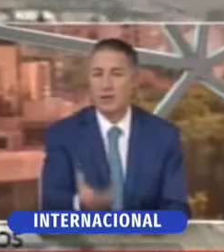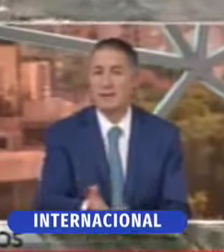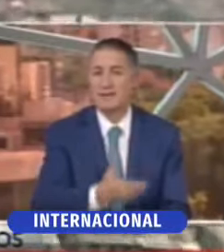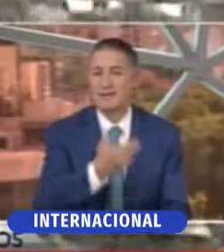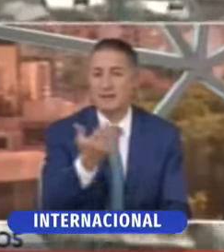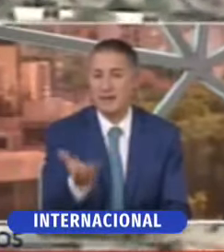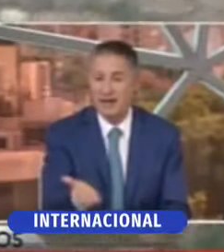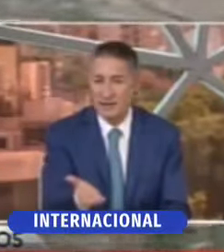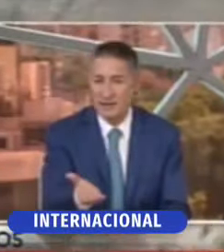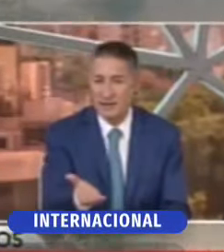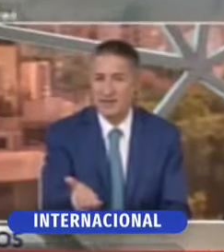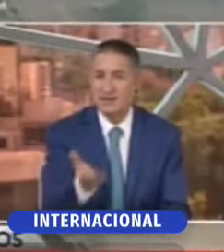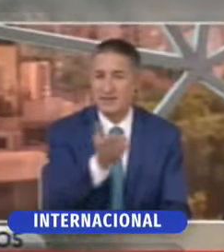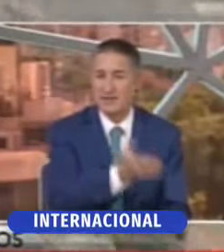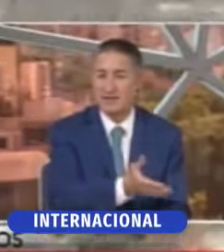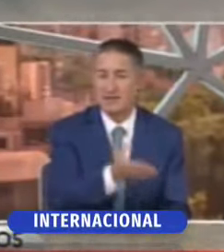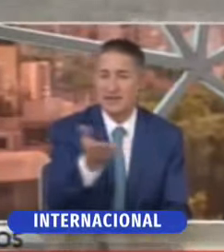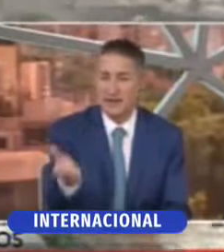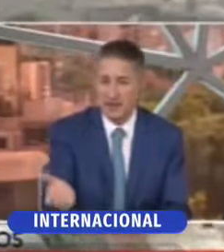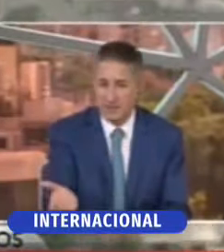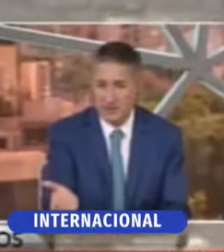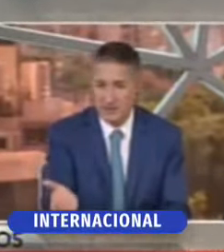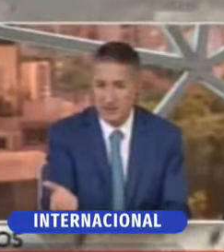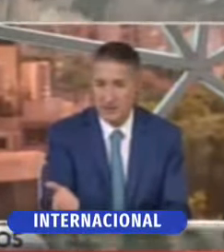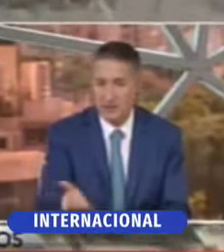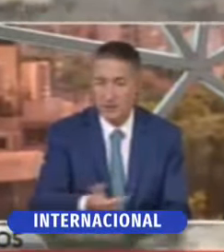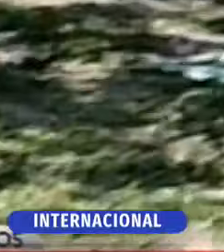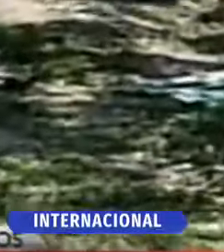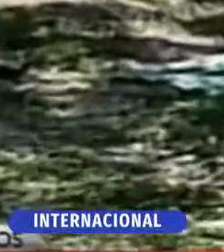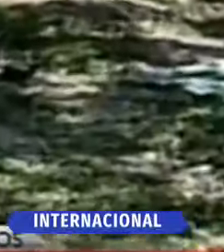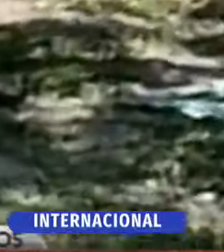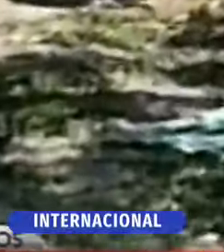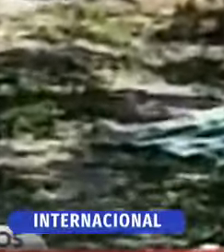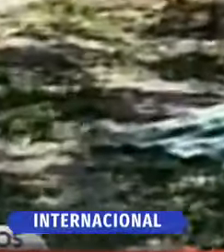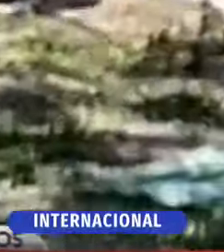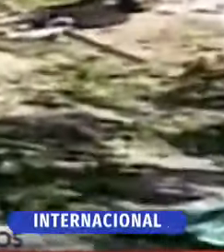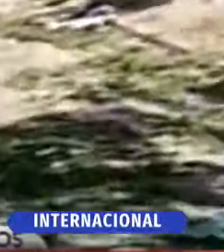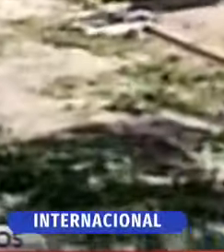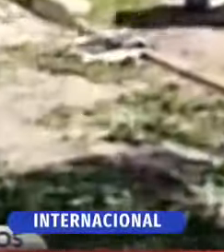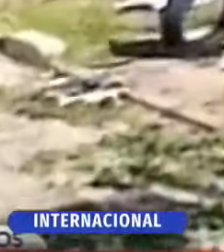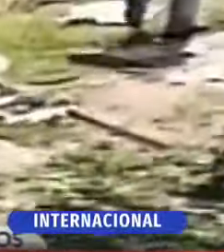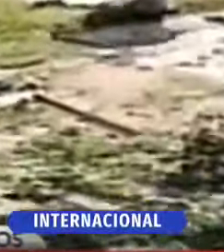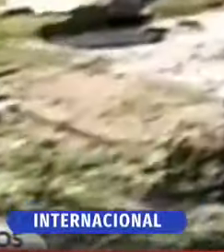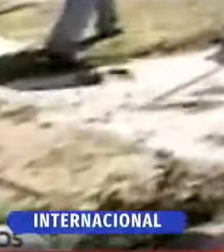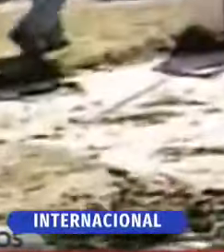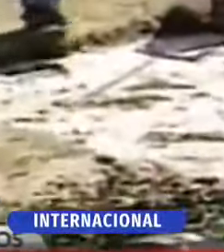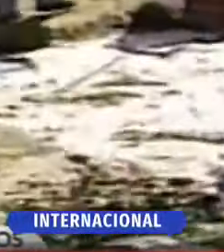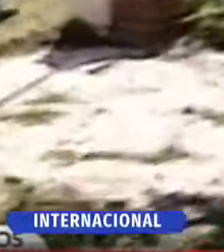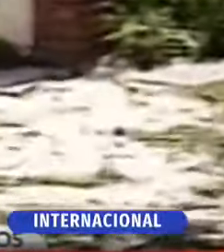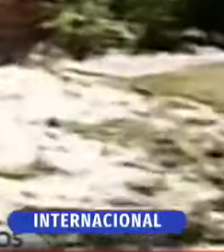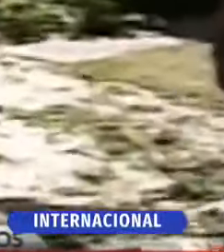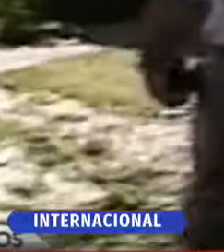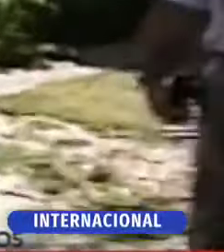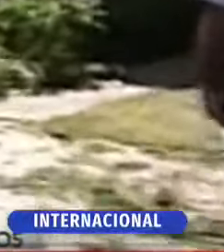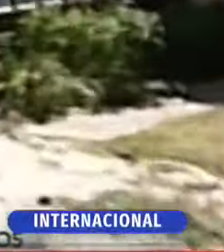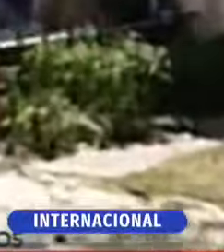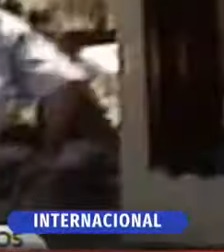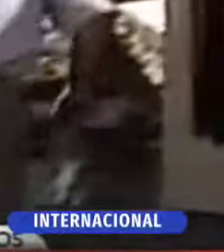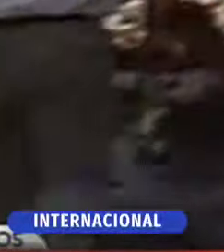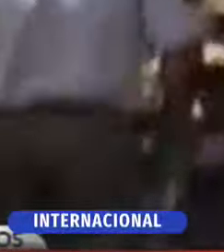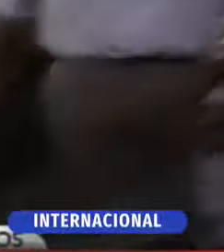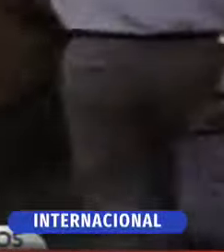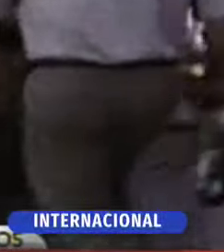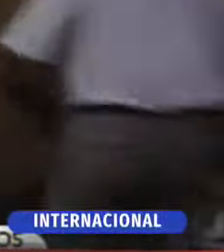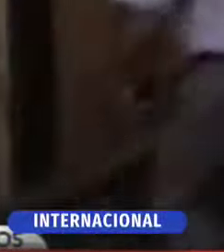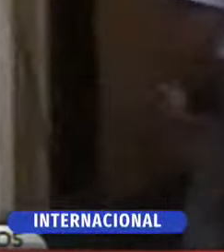los que los argentinos se morían de hambre sin embargo son declaraciones que contrastan también con las que daban centenares de argentinos a las